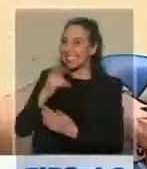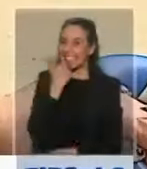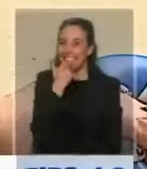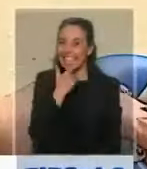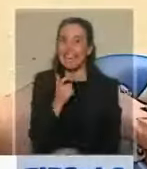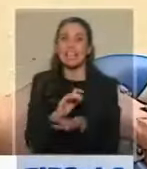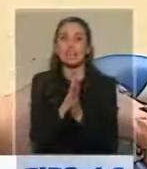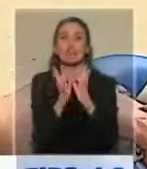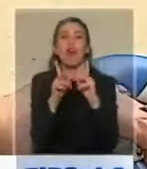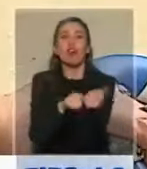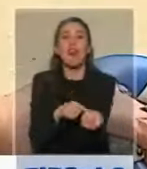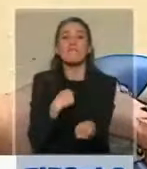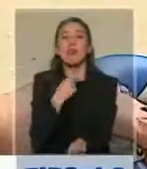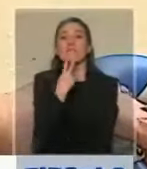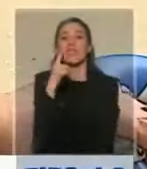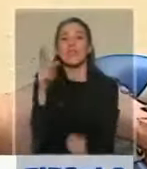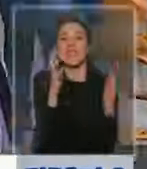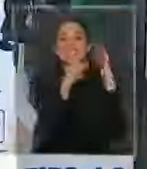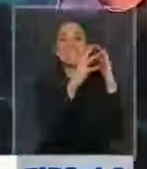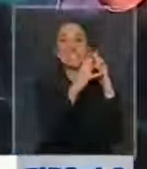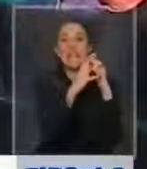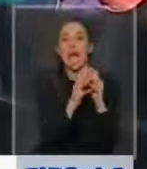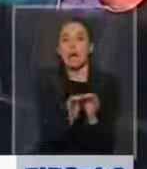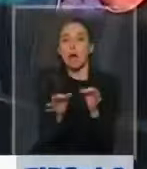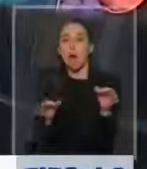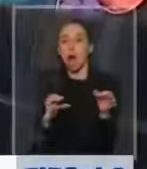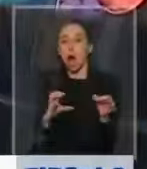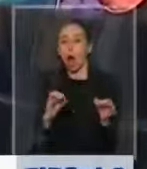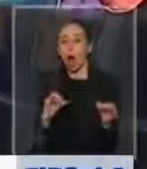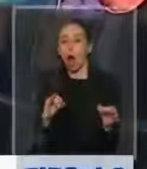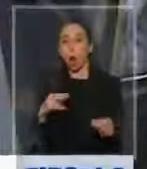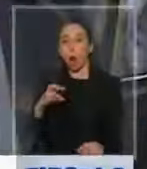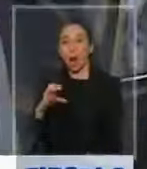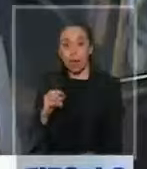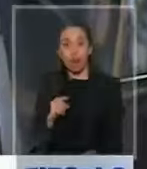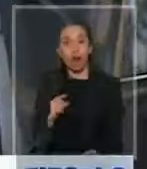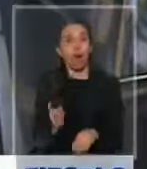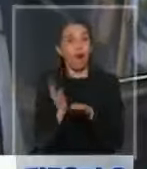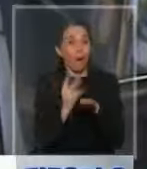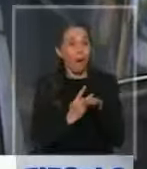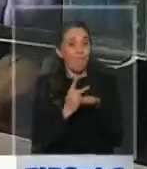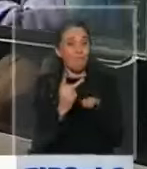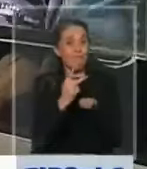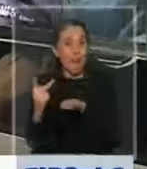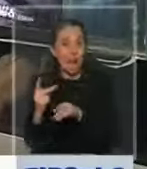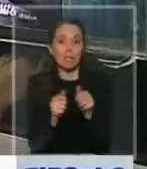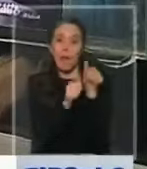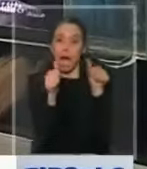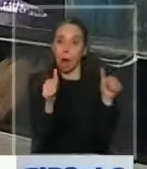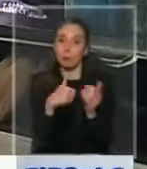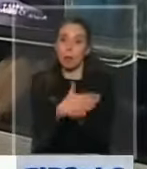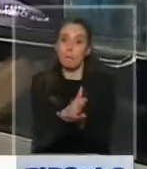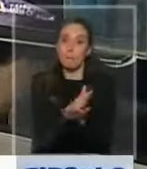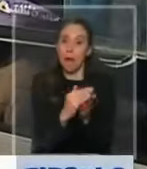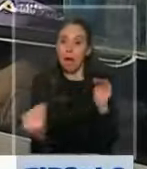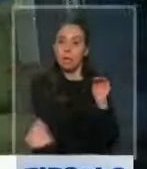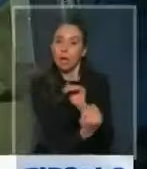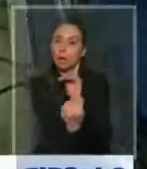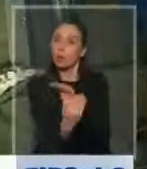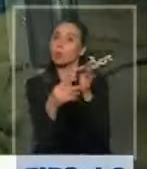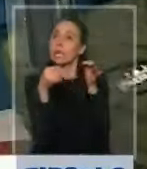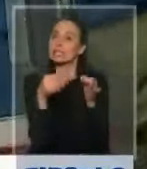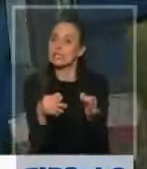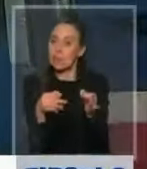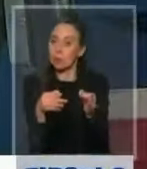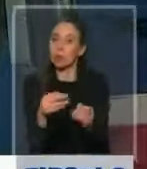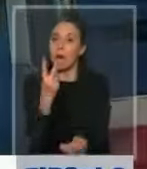toda mi familia allá, en Chillán y en Coihuac. Para todos estos viajes, las autoridades aplicarán el plan Ruta Segura. Un